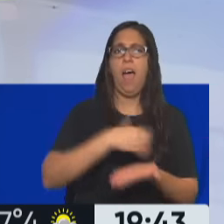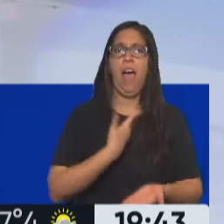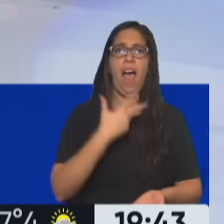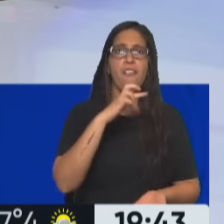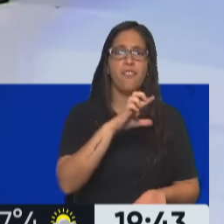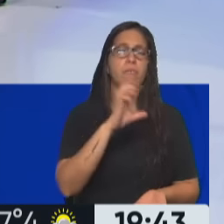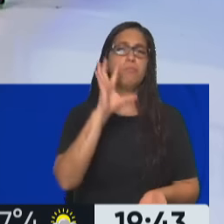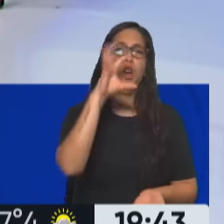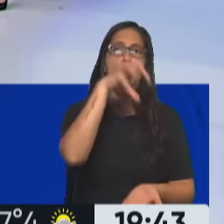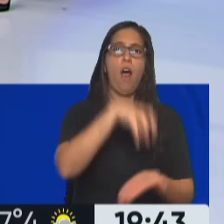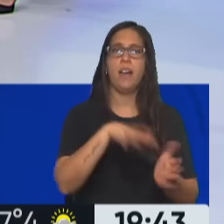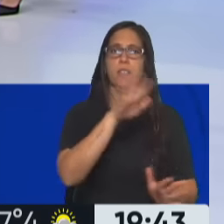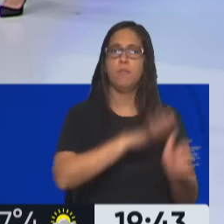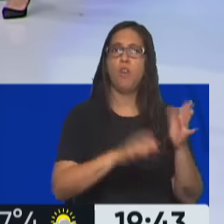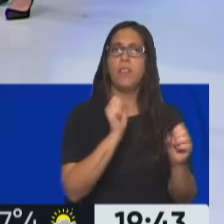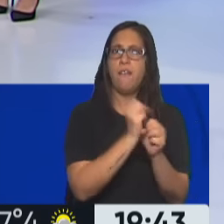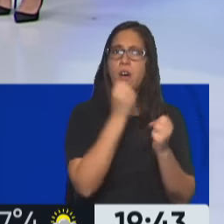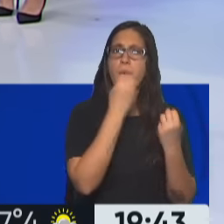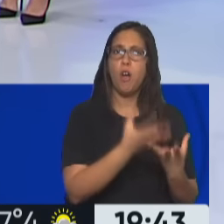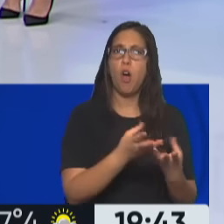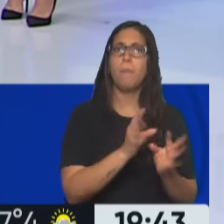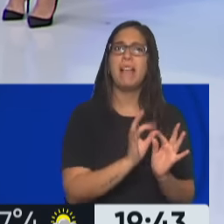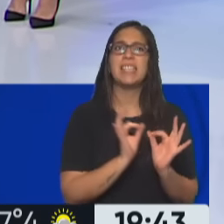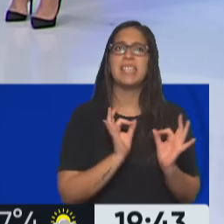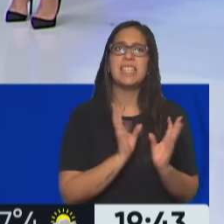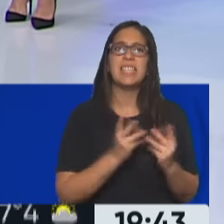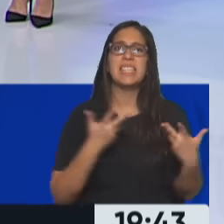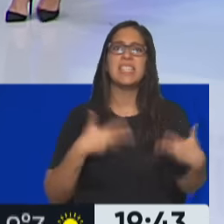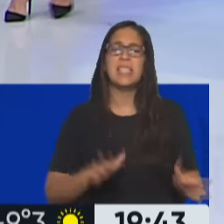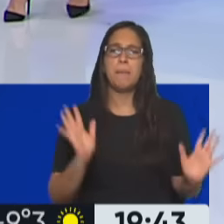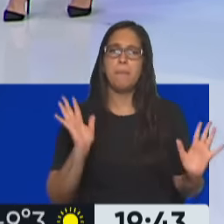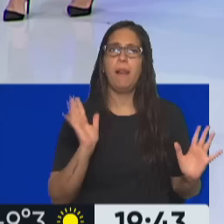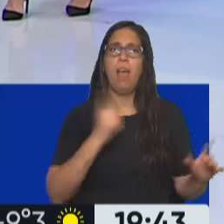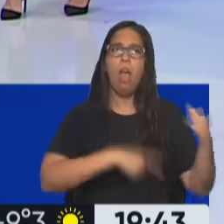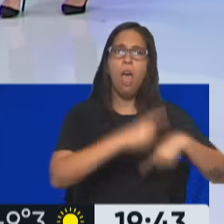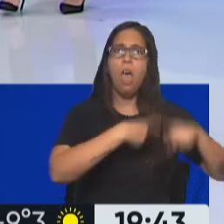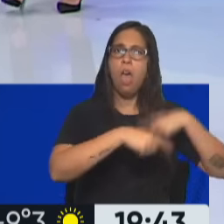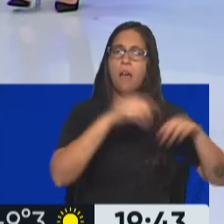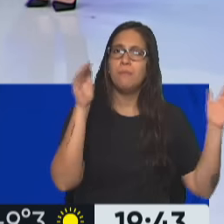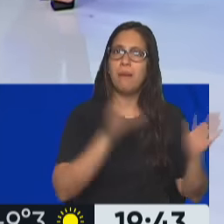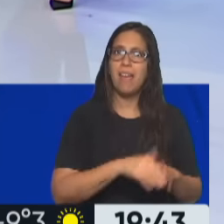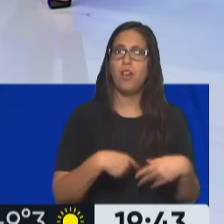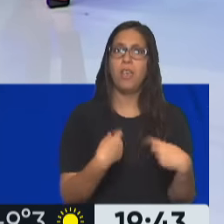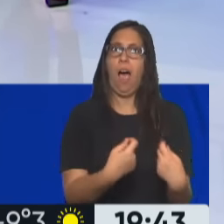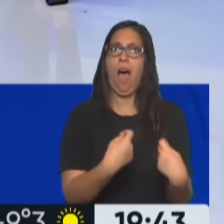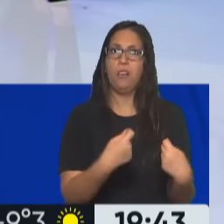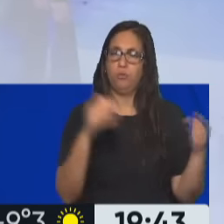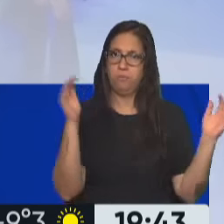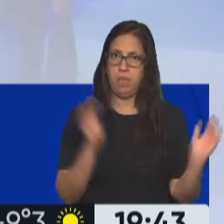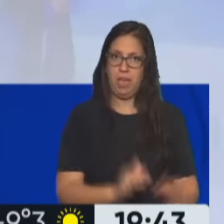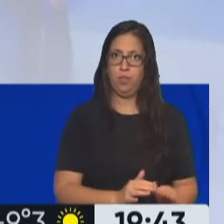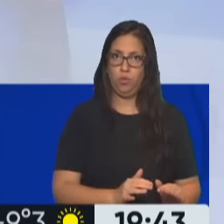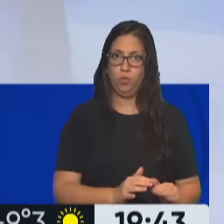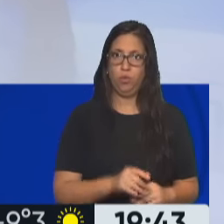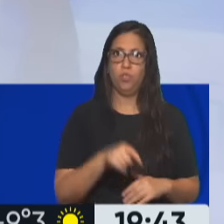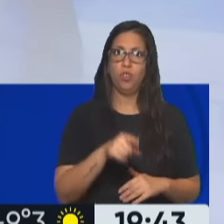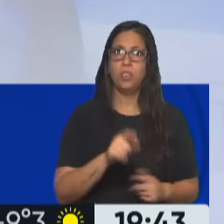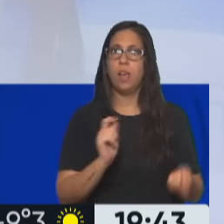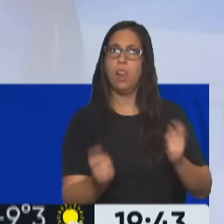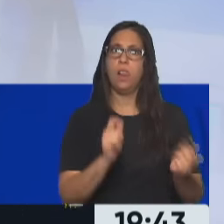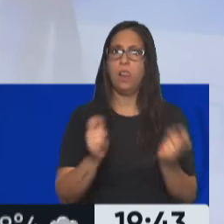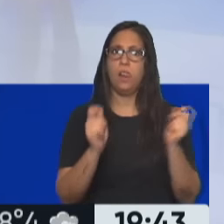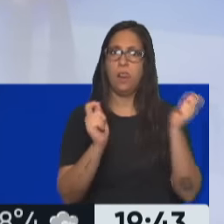más simple, más eficiente, menos burocrático y sobre todo menos costoso para los argentinos. Con todos estos